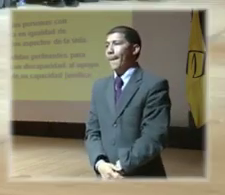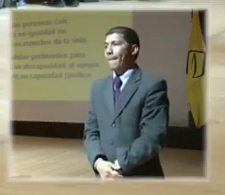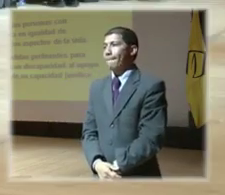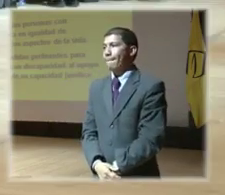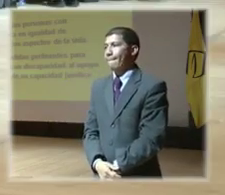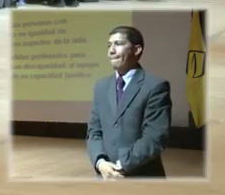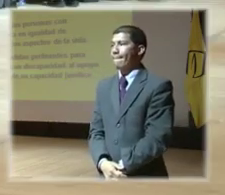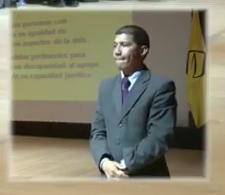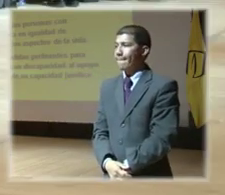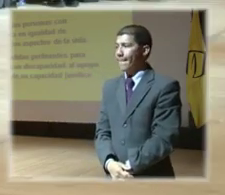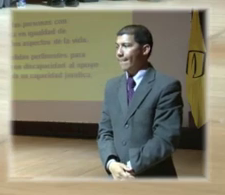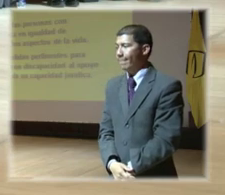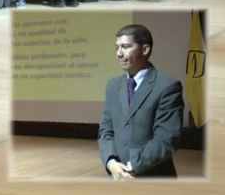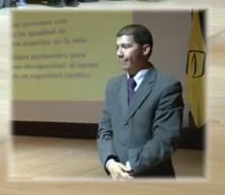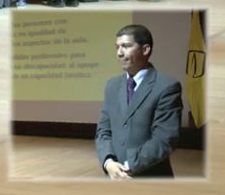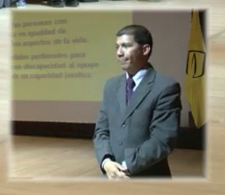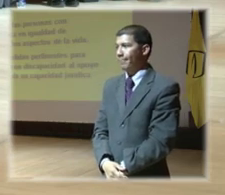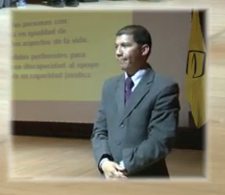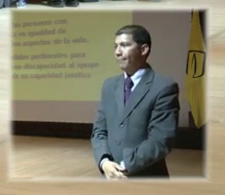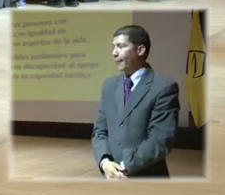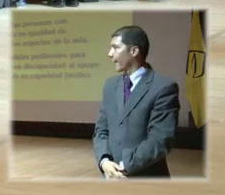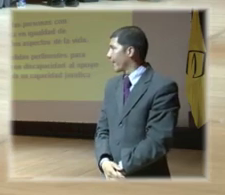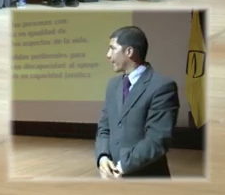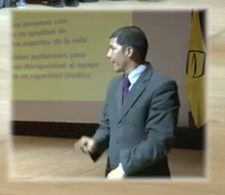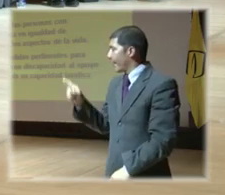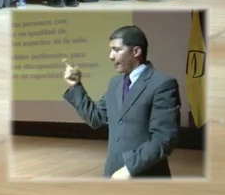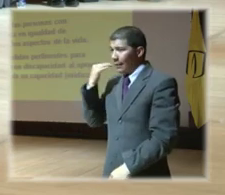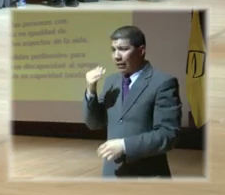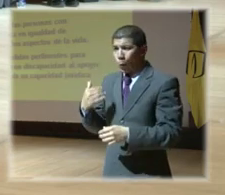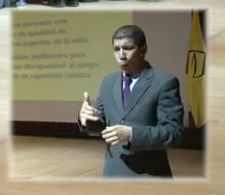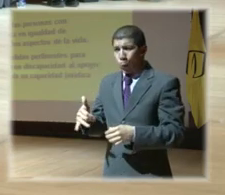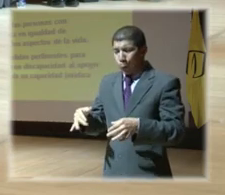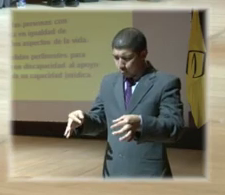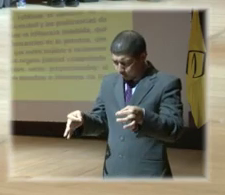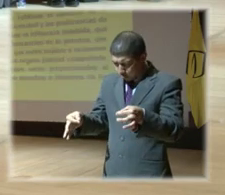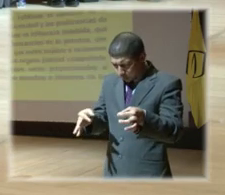Bueno, vamos a navegar este mar de preguntas.